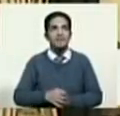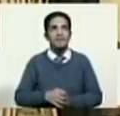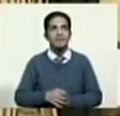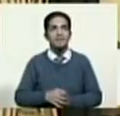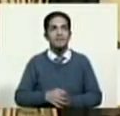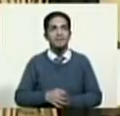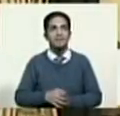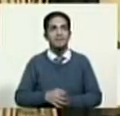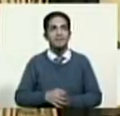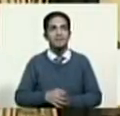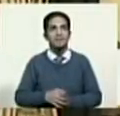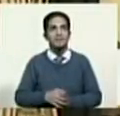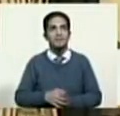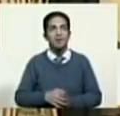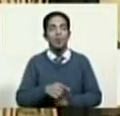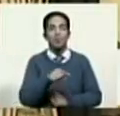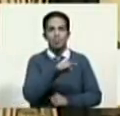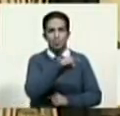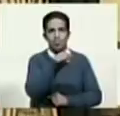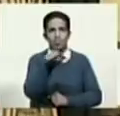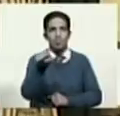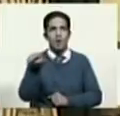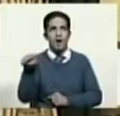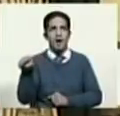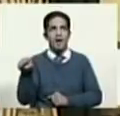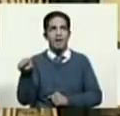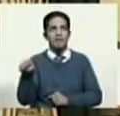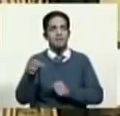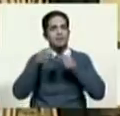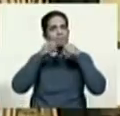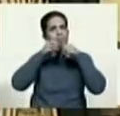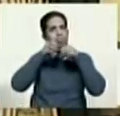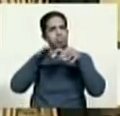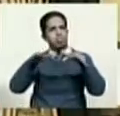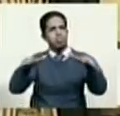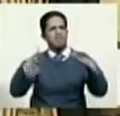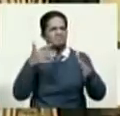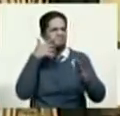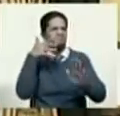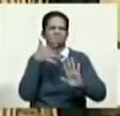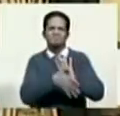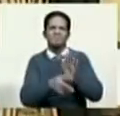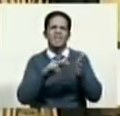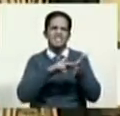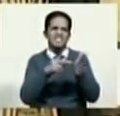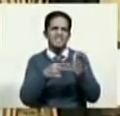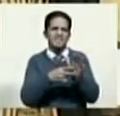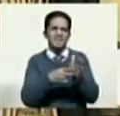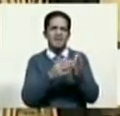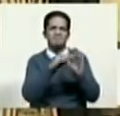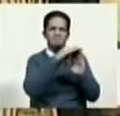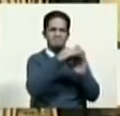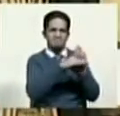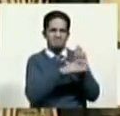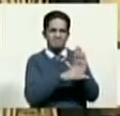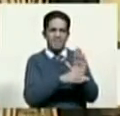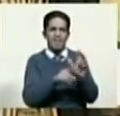distribuyéramos el llamado Estatuto de Transición. Y yo quisiera que ustedes lo